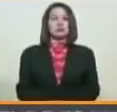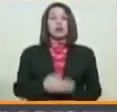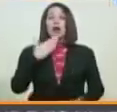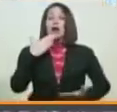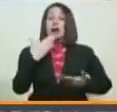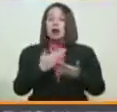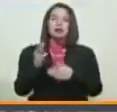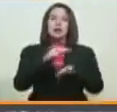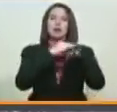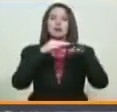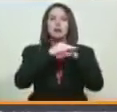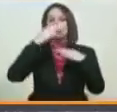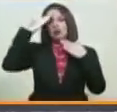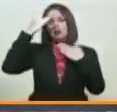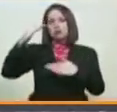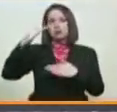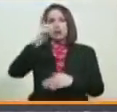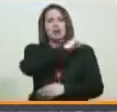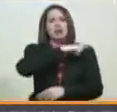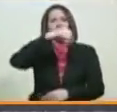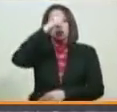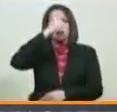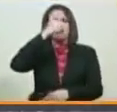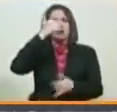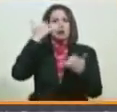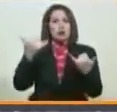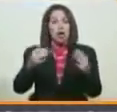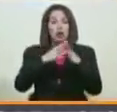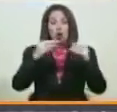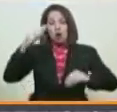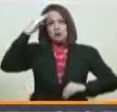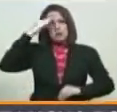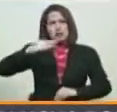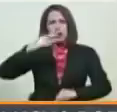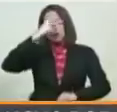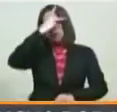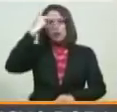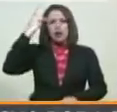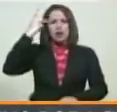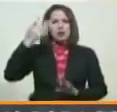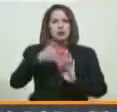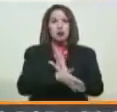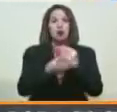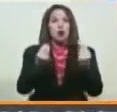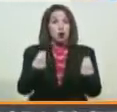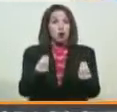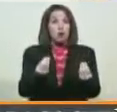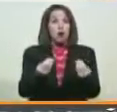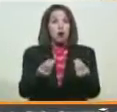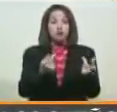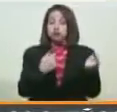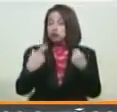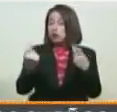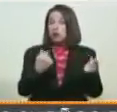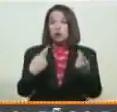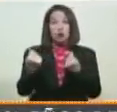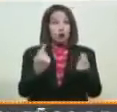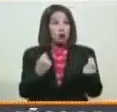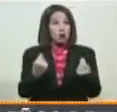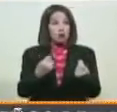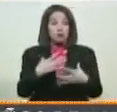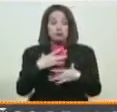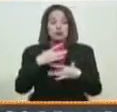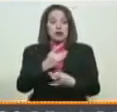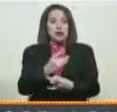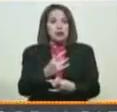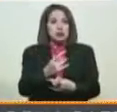del ministro para la Defensa, Vladimir Padrino López. Ofrecía importantes declaraciones en torno al tema económico que tanto interés